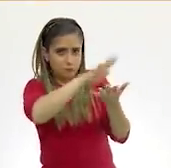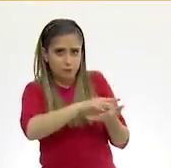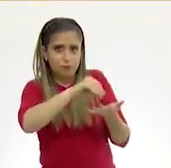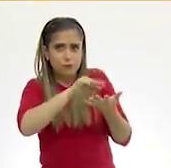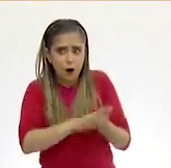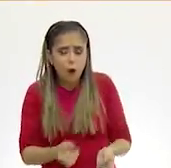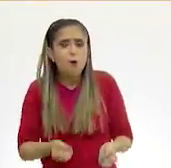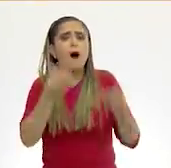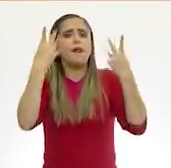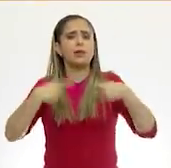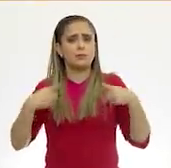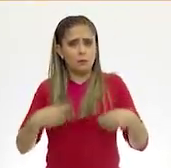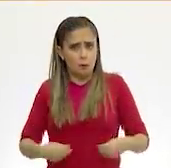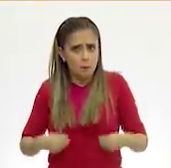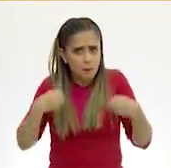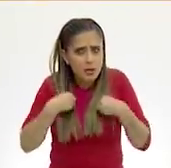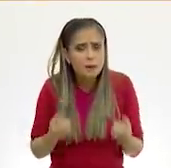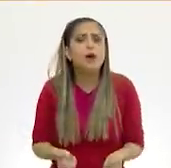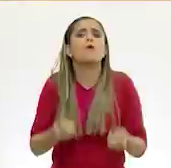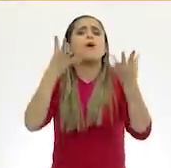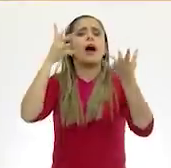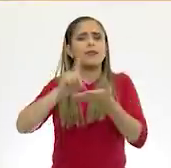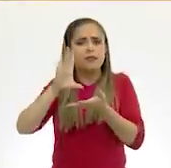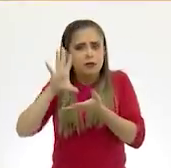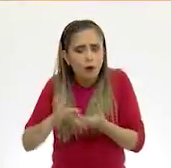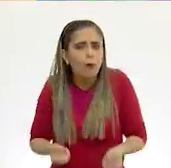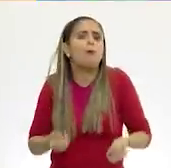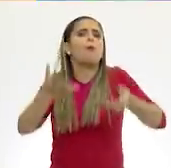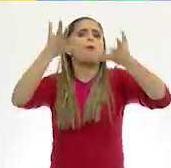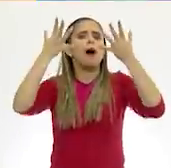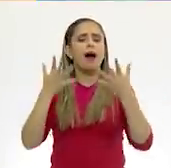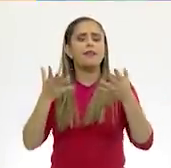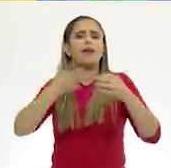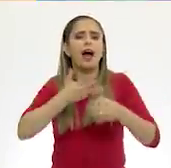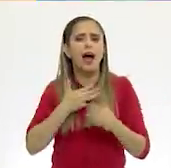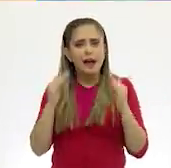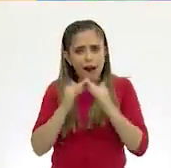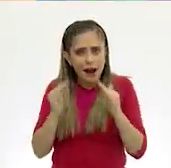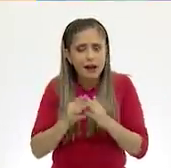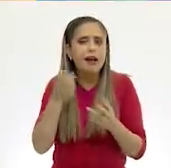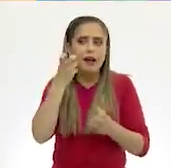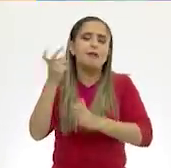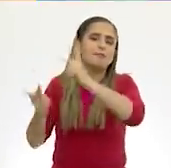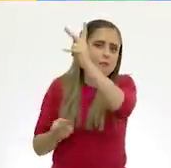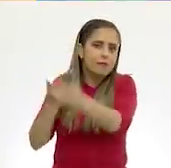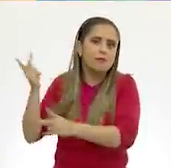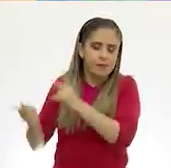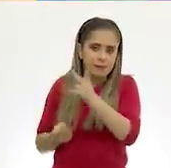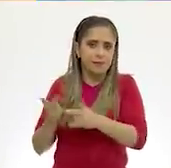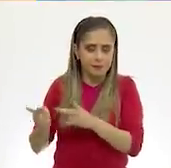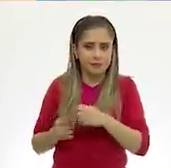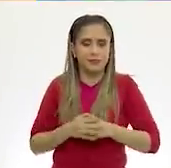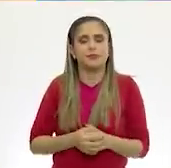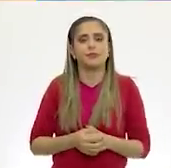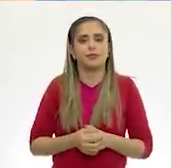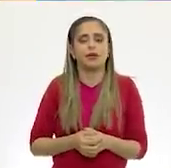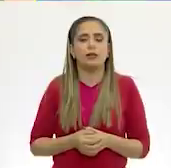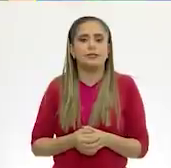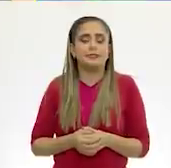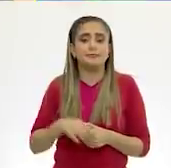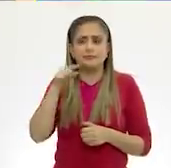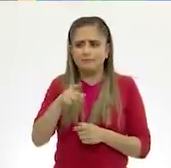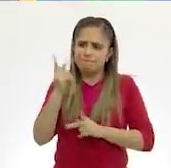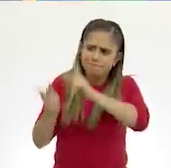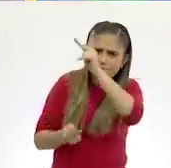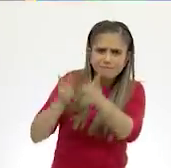nuestro país. Así es, pero para que nuestros estudiantes en casa conozcan más sobre un censo